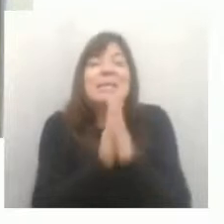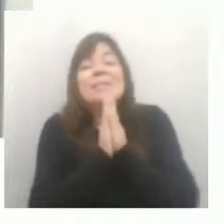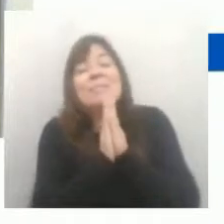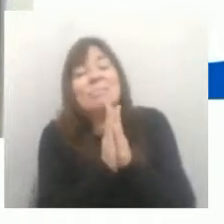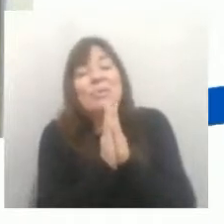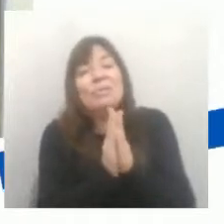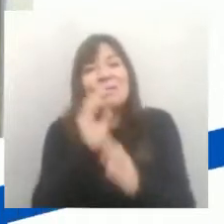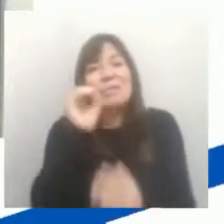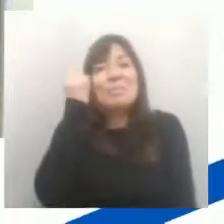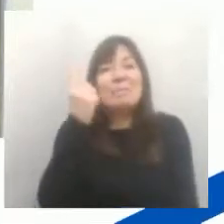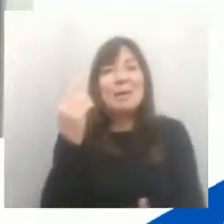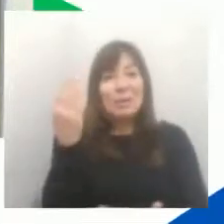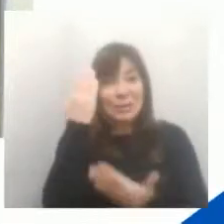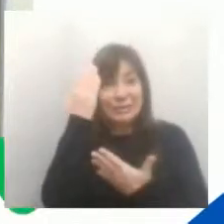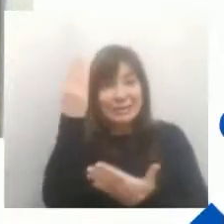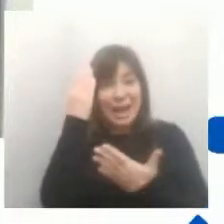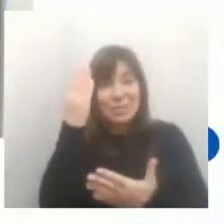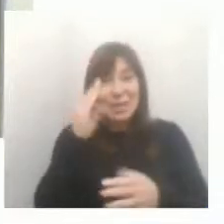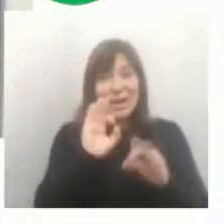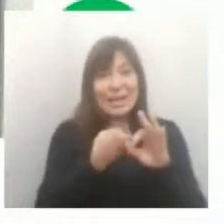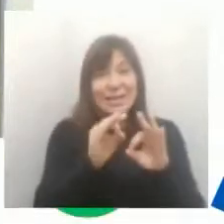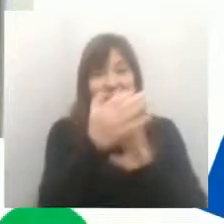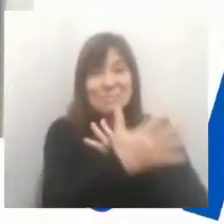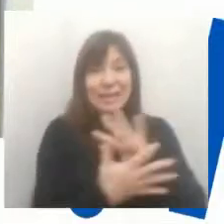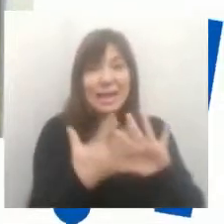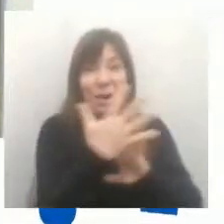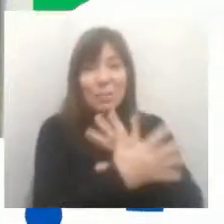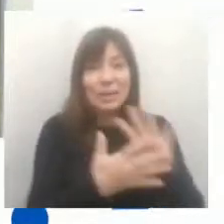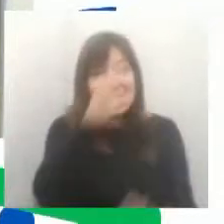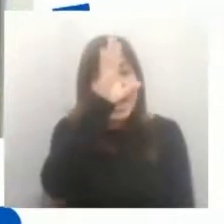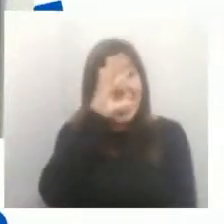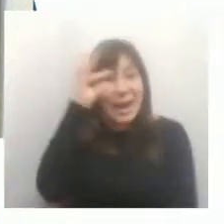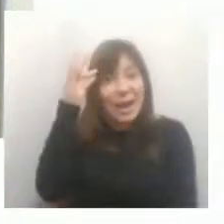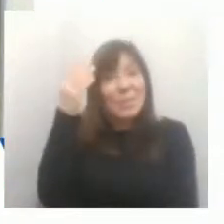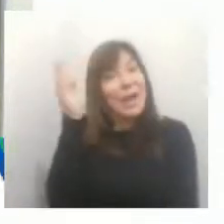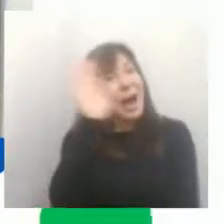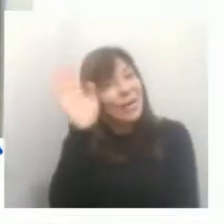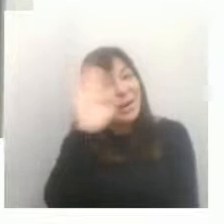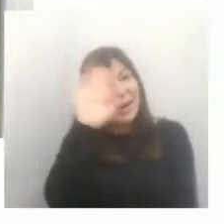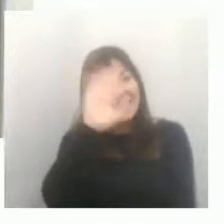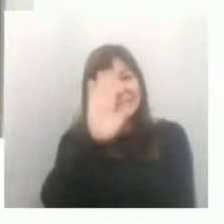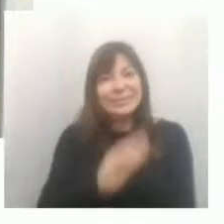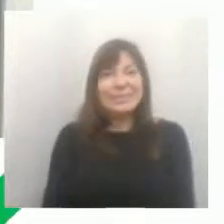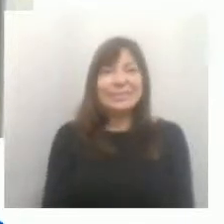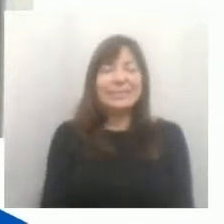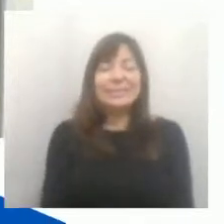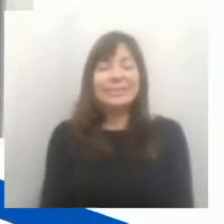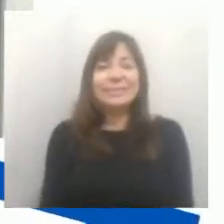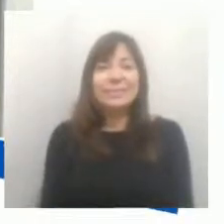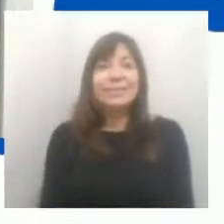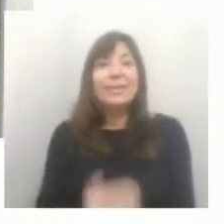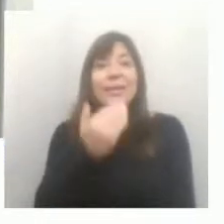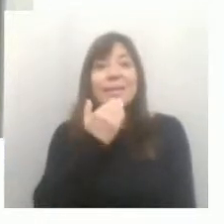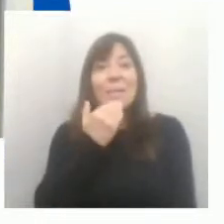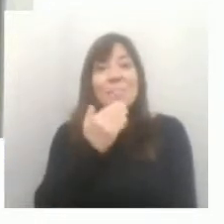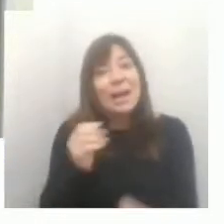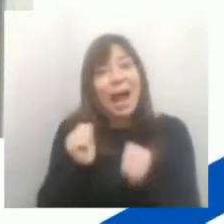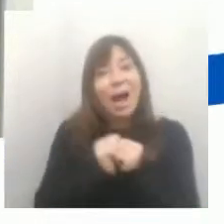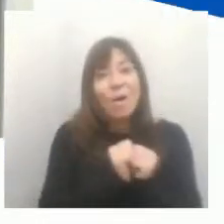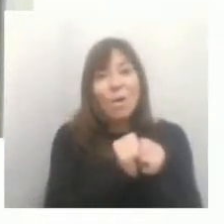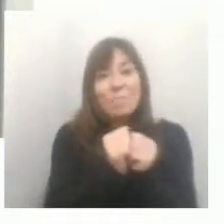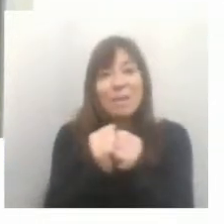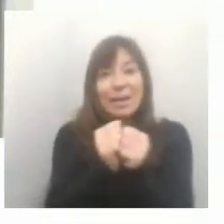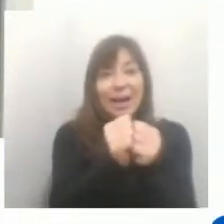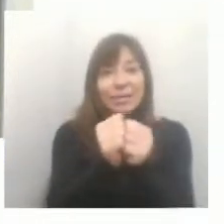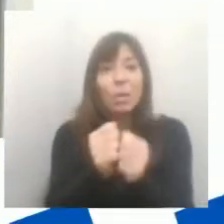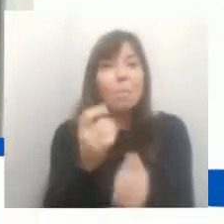Permítame por favor primero saludar a nuestra intérprete de lengua de señas, Claudia. Hola, Claudia, que también nos va a estar acompañando.